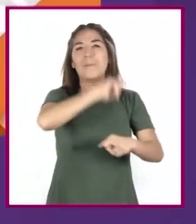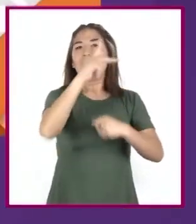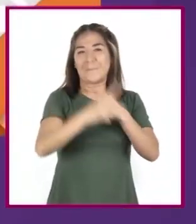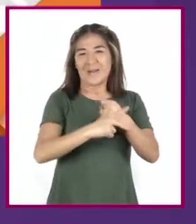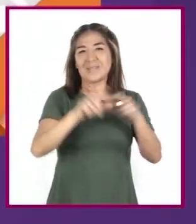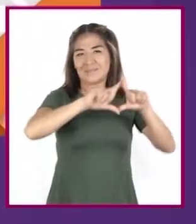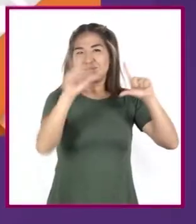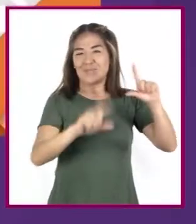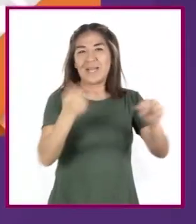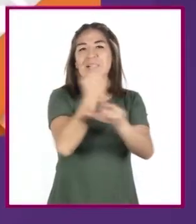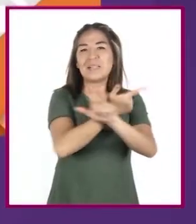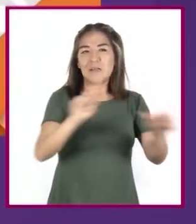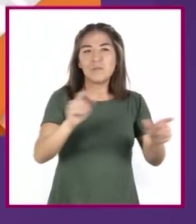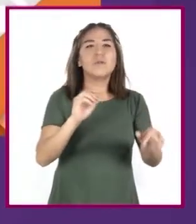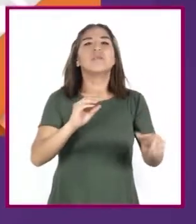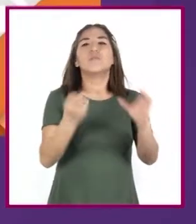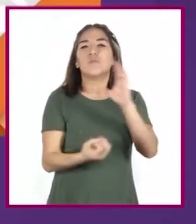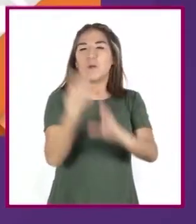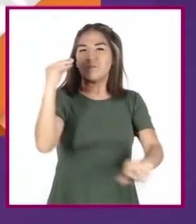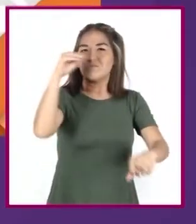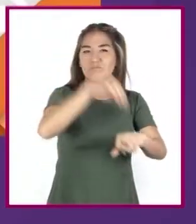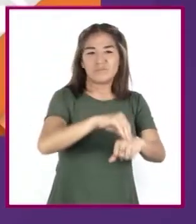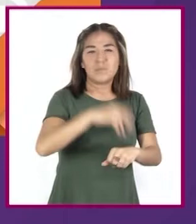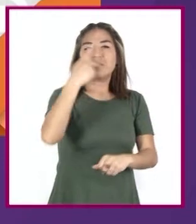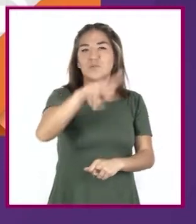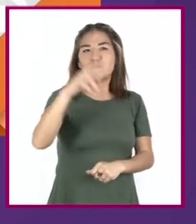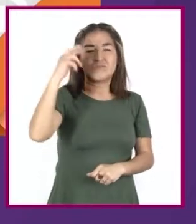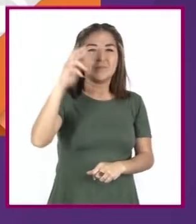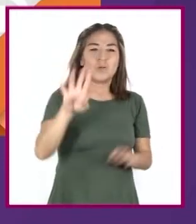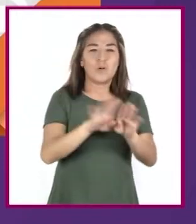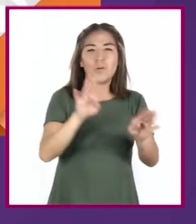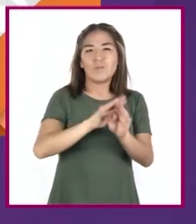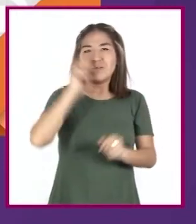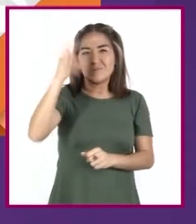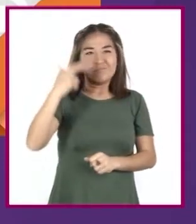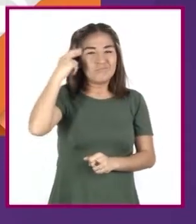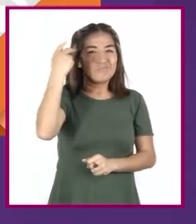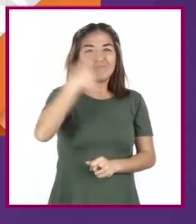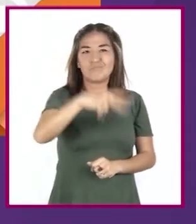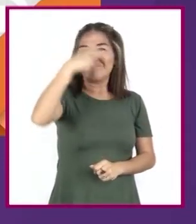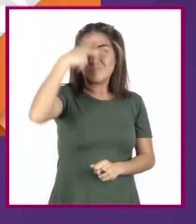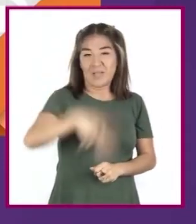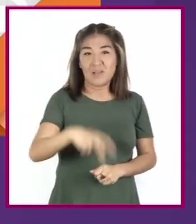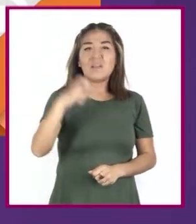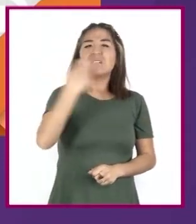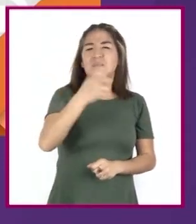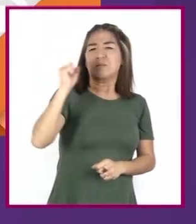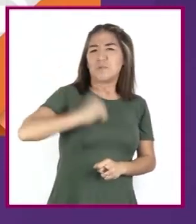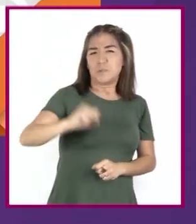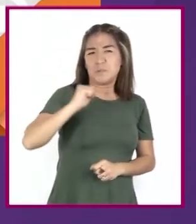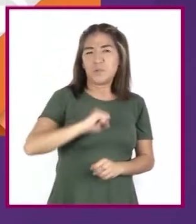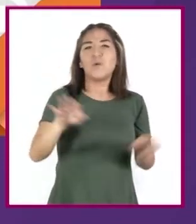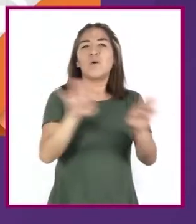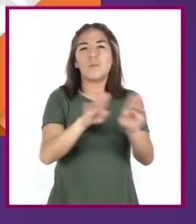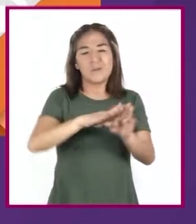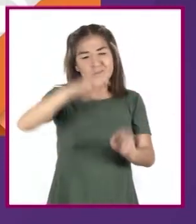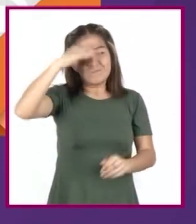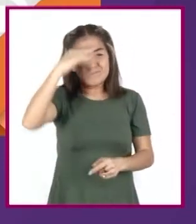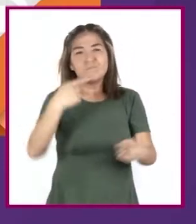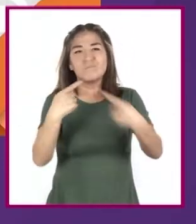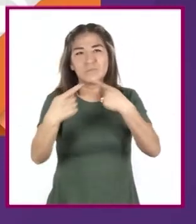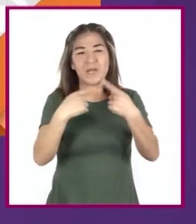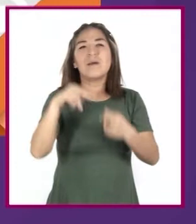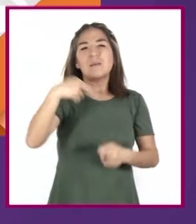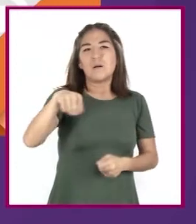se estableció el primer imperio mexicano. Políticos e intelectuales de la época consideraron que la mejor opción de gobierno era